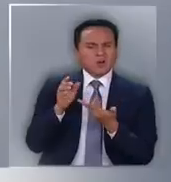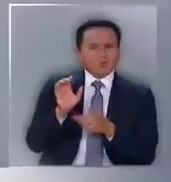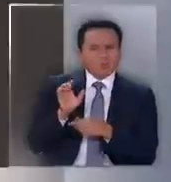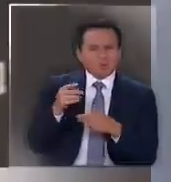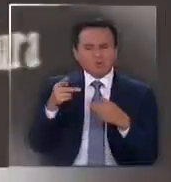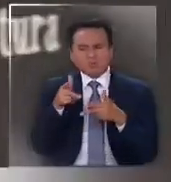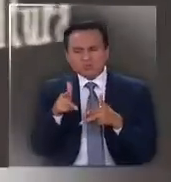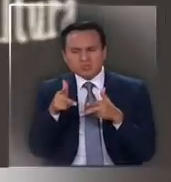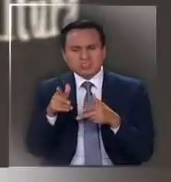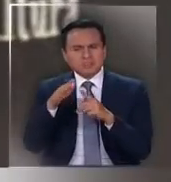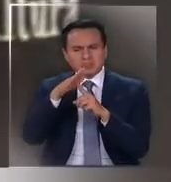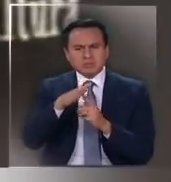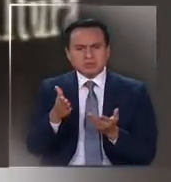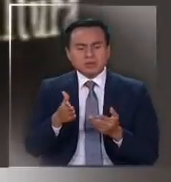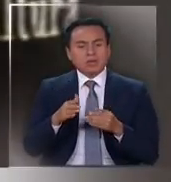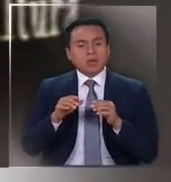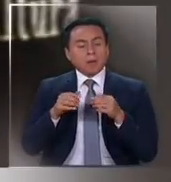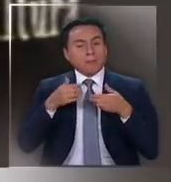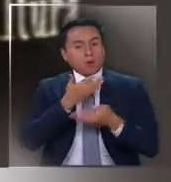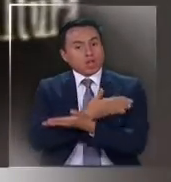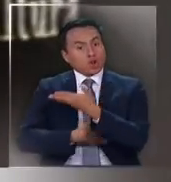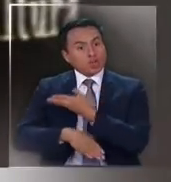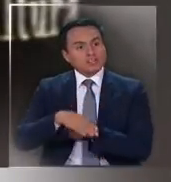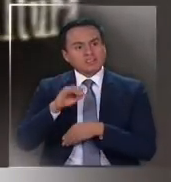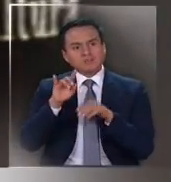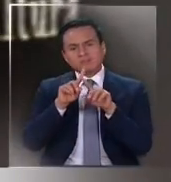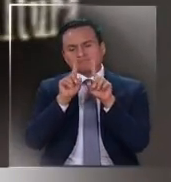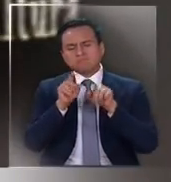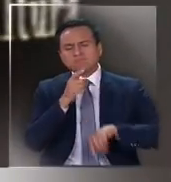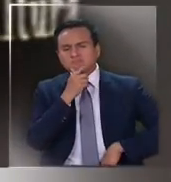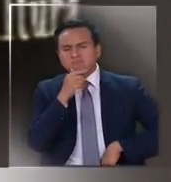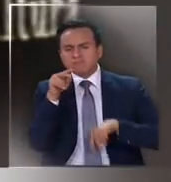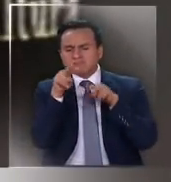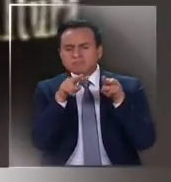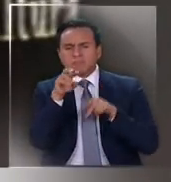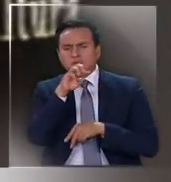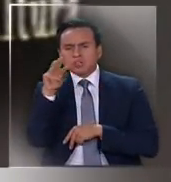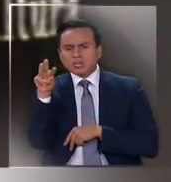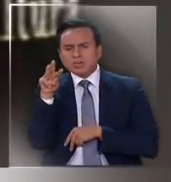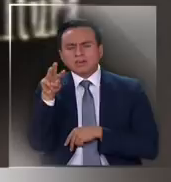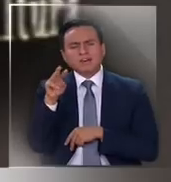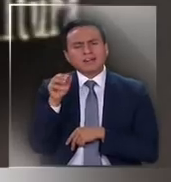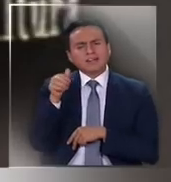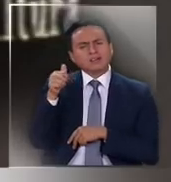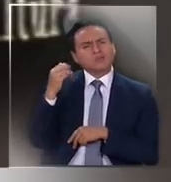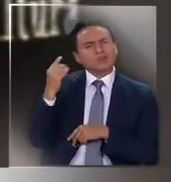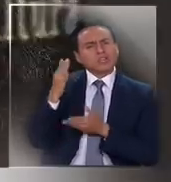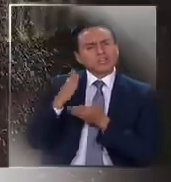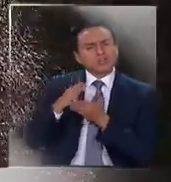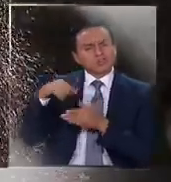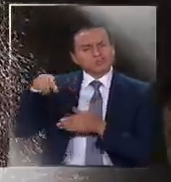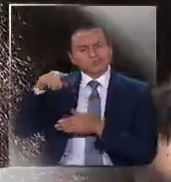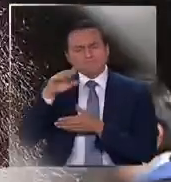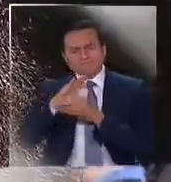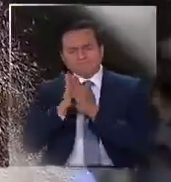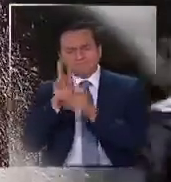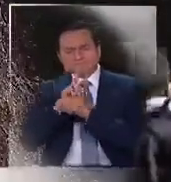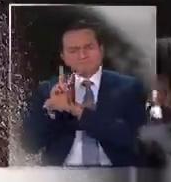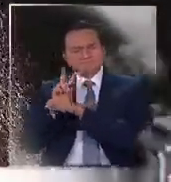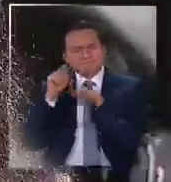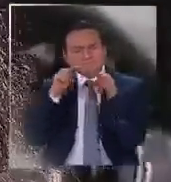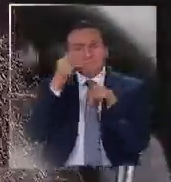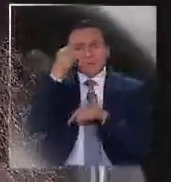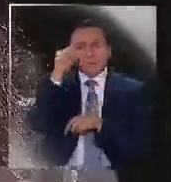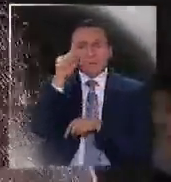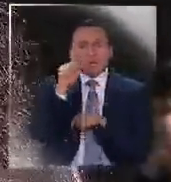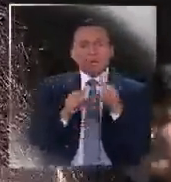Los polerones siempre están bajo cuestionamiento, bajo la mirada de los apoderados y rectoría y profesorado, pero